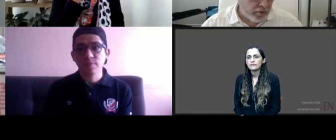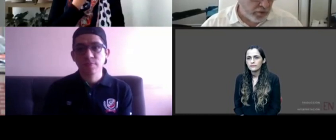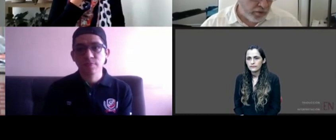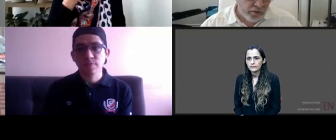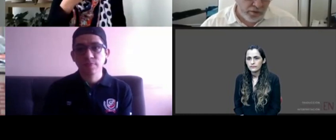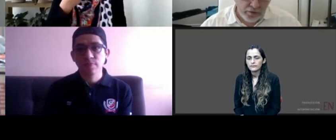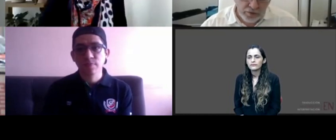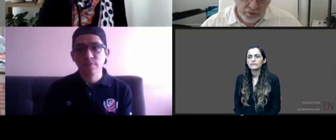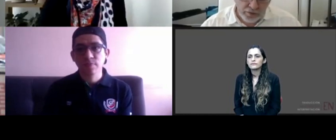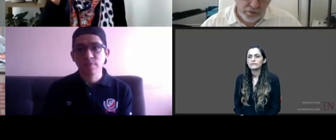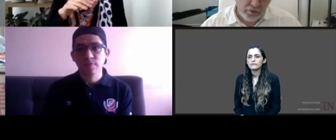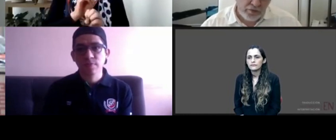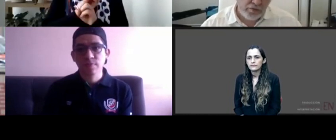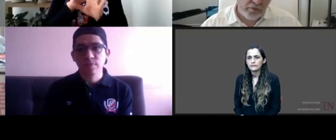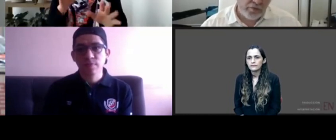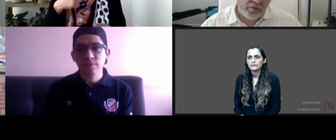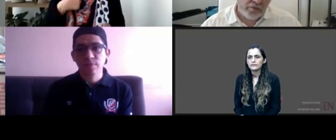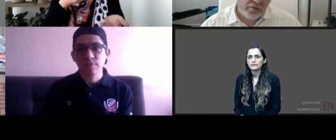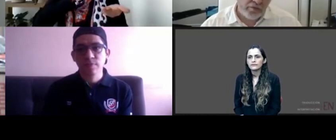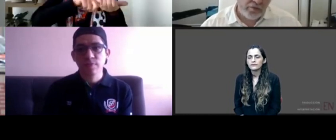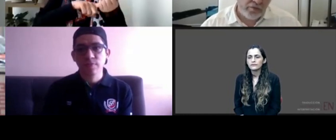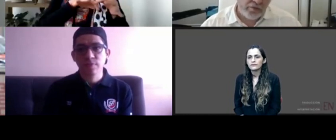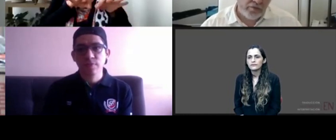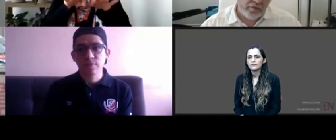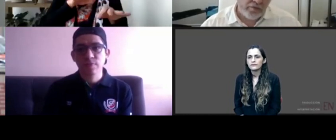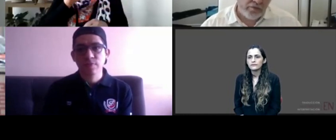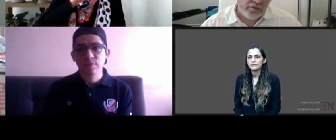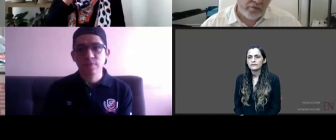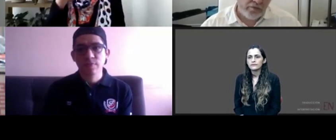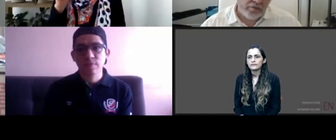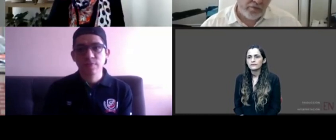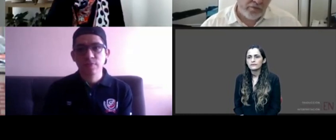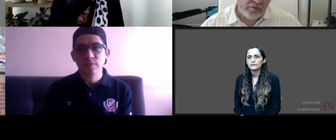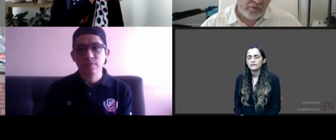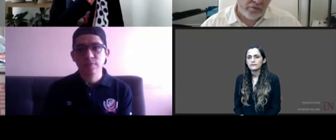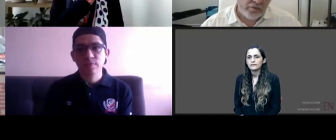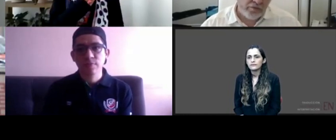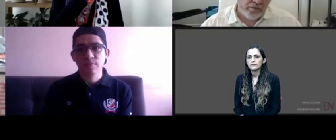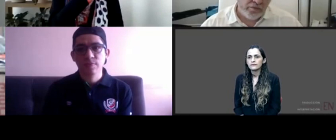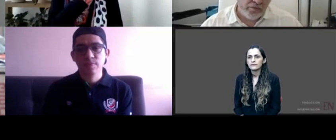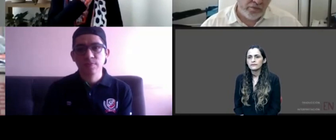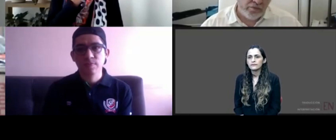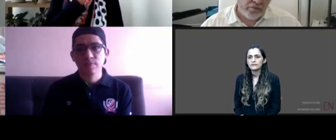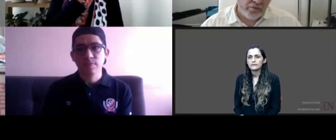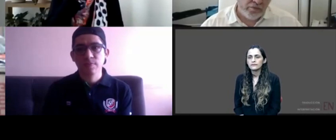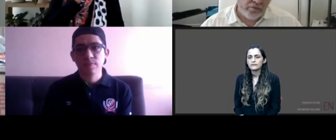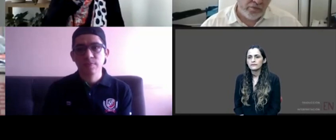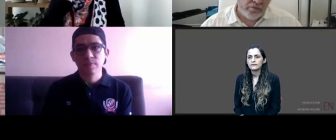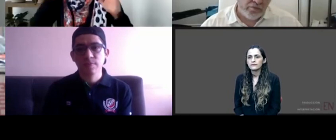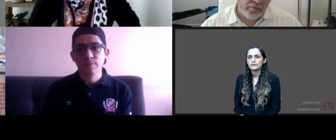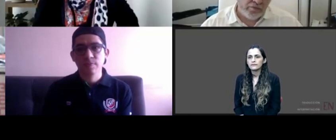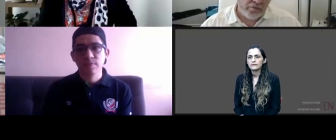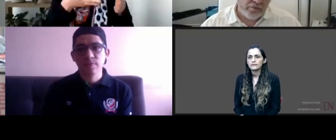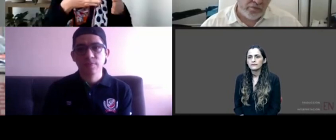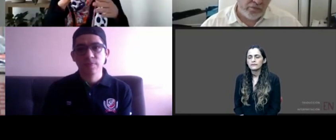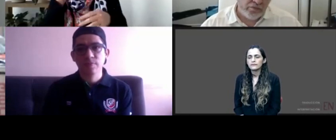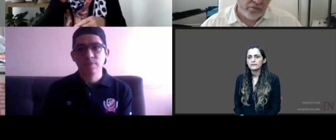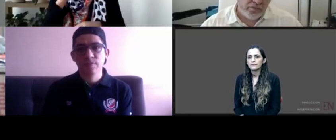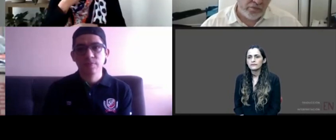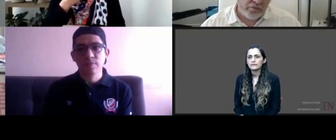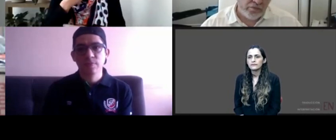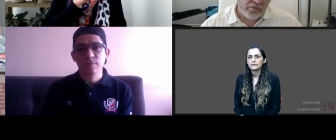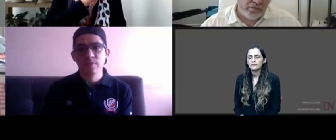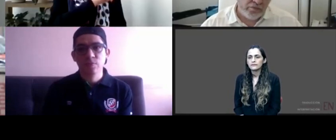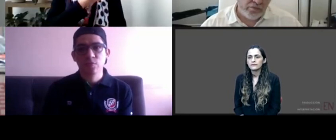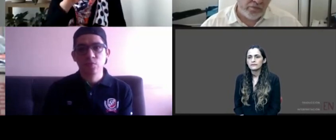hijos sordos y quisieran buscar alguna escuela, con mucho gusto les paso los datos de la escuela en